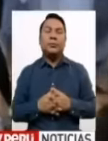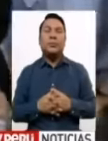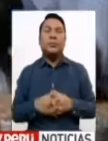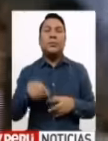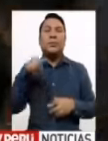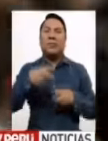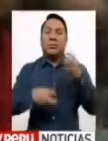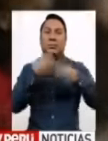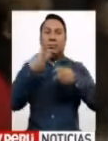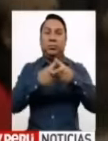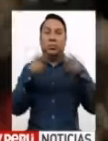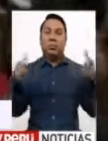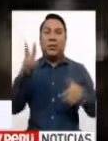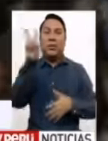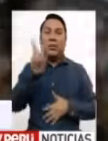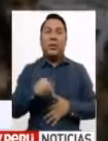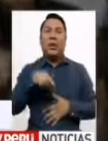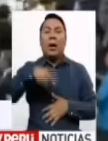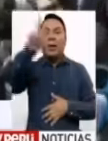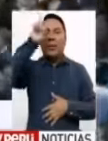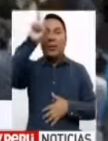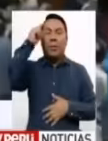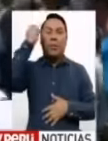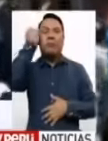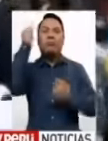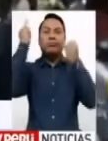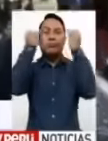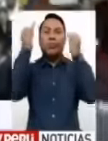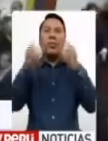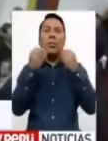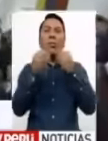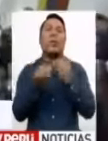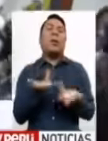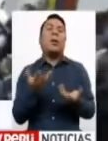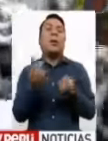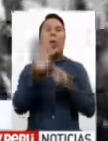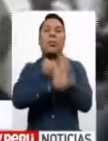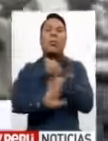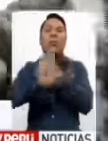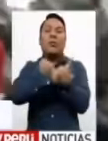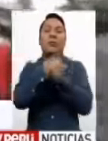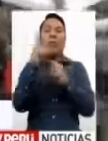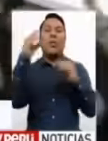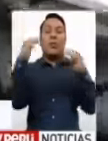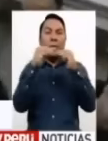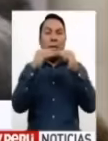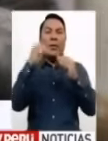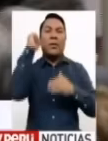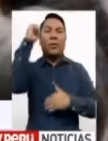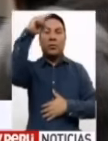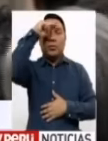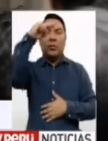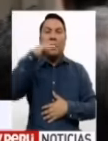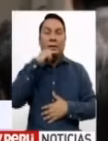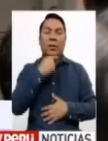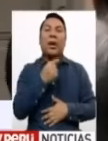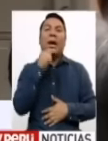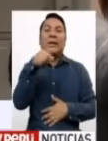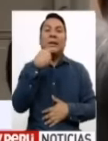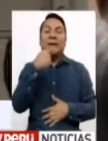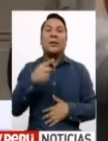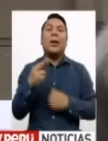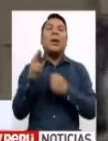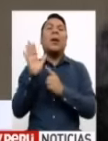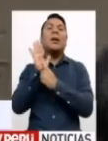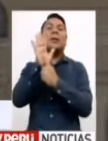inminente crisis venezolana, el Perú gestiona alternativas de solución para la defensa de su democracia y derechos humanos. Así lo expresó el canciller